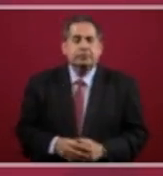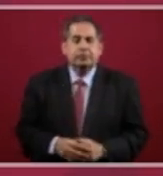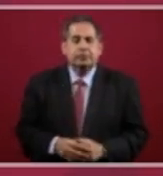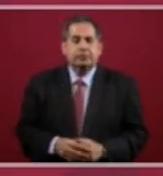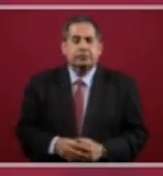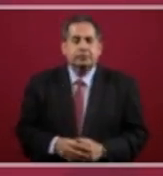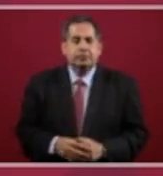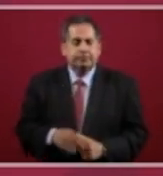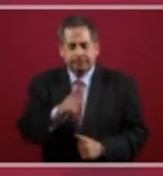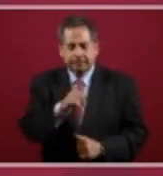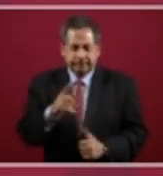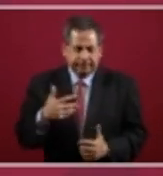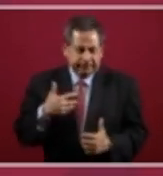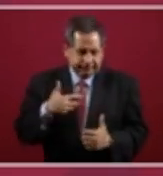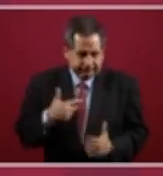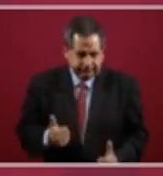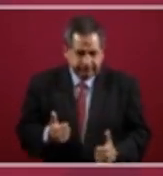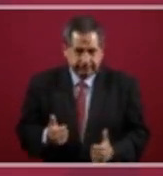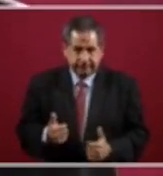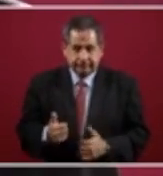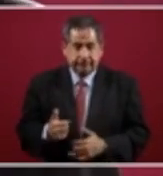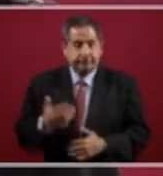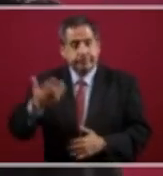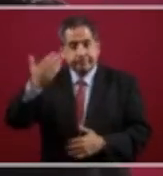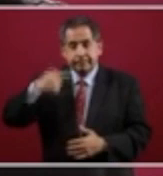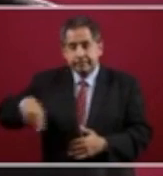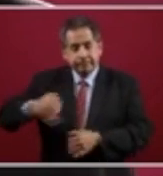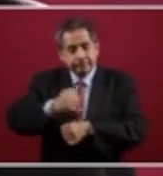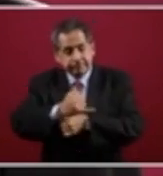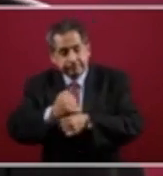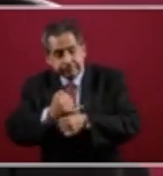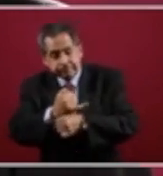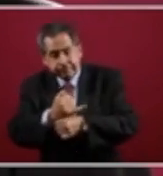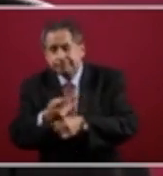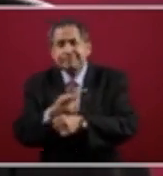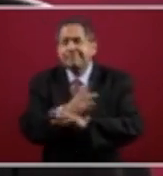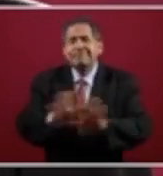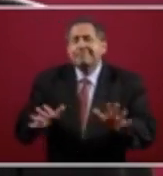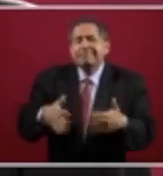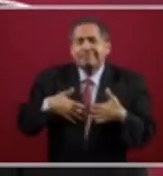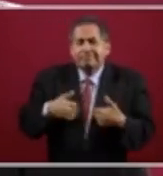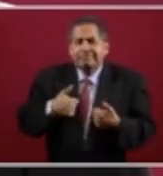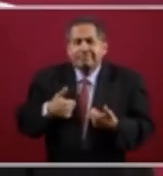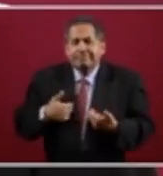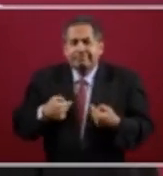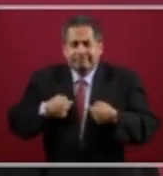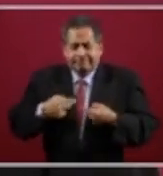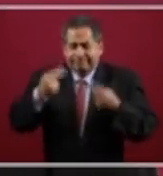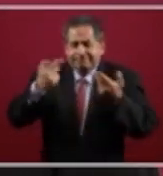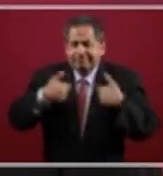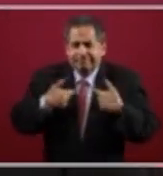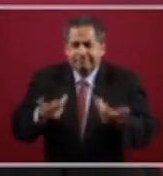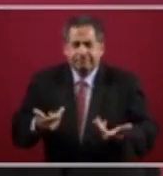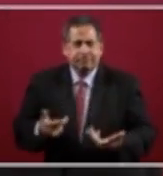me comprendan, pero si ya hicieron la investigación, pues ya. Es